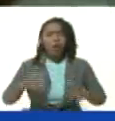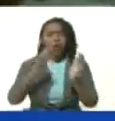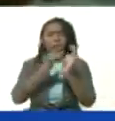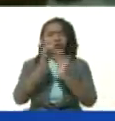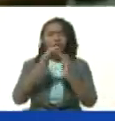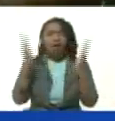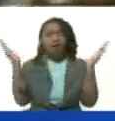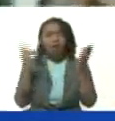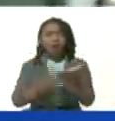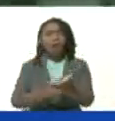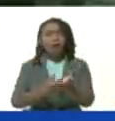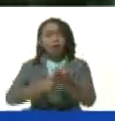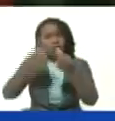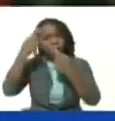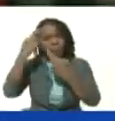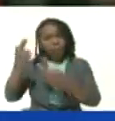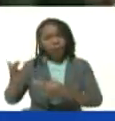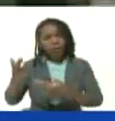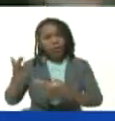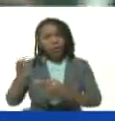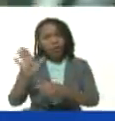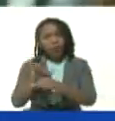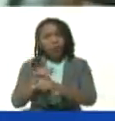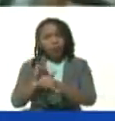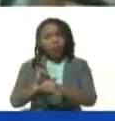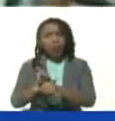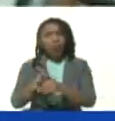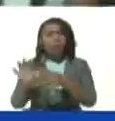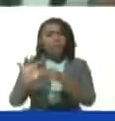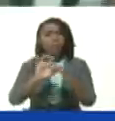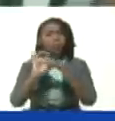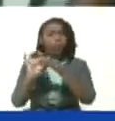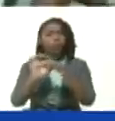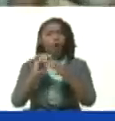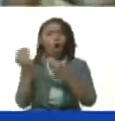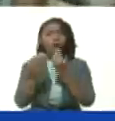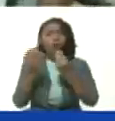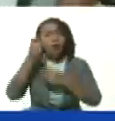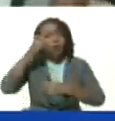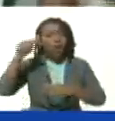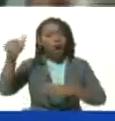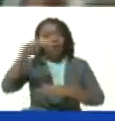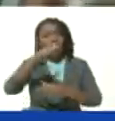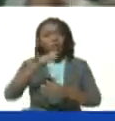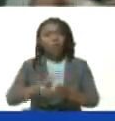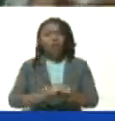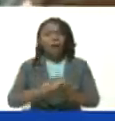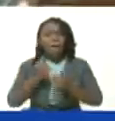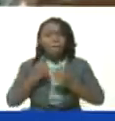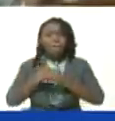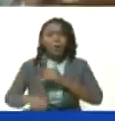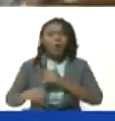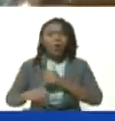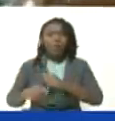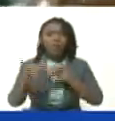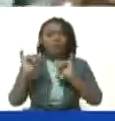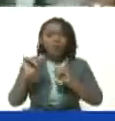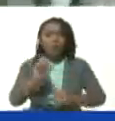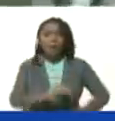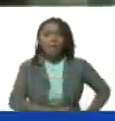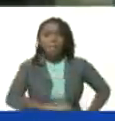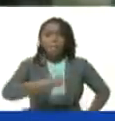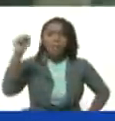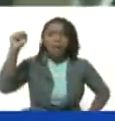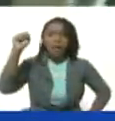la hermandad, del respeto, de la misericordia, de la unión como pueblos nacidos de la misma espada de nuestro